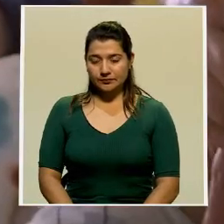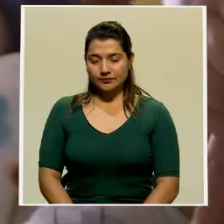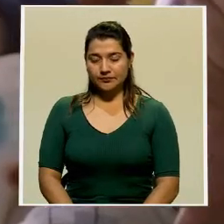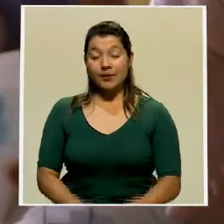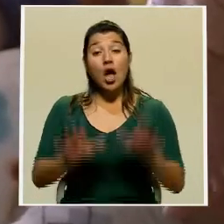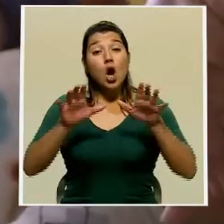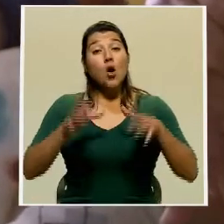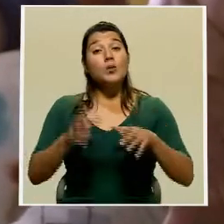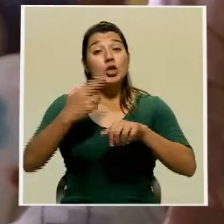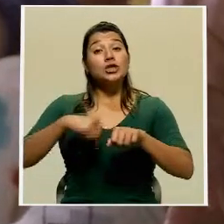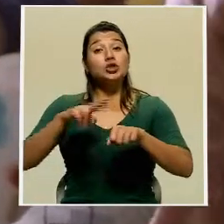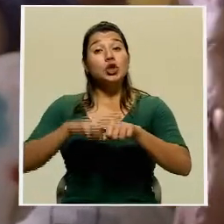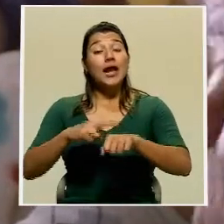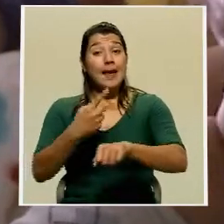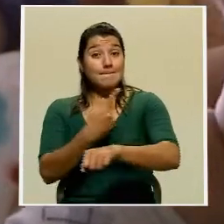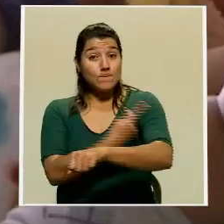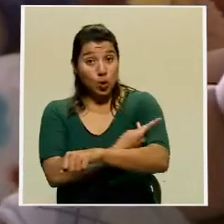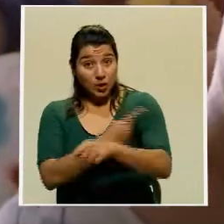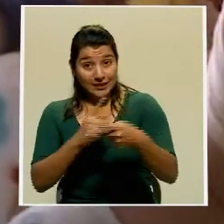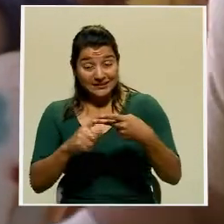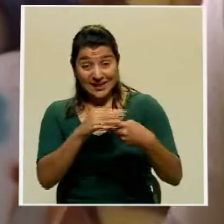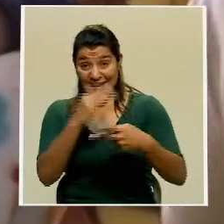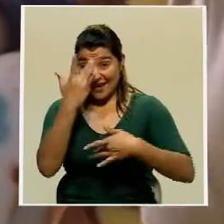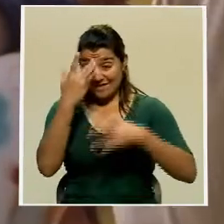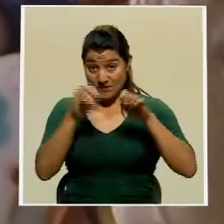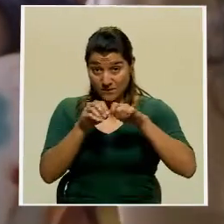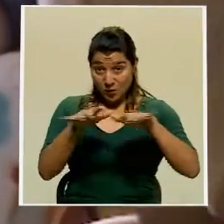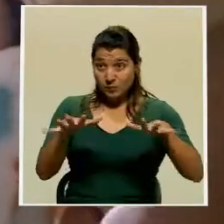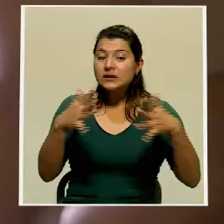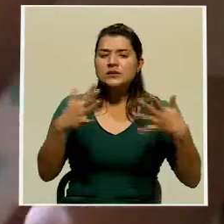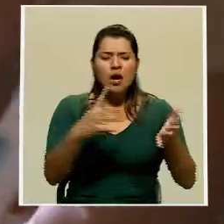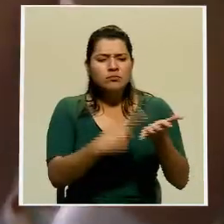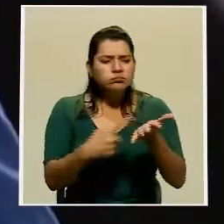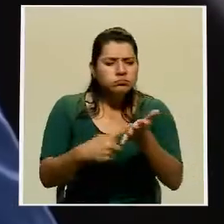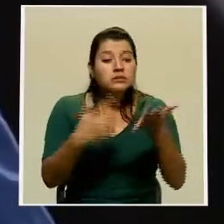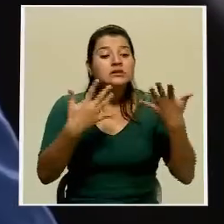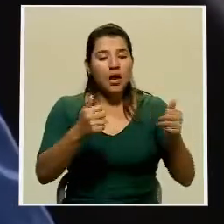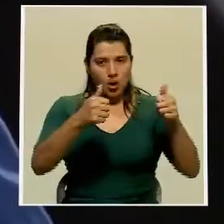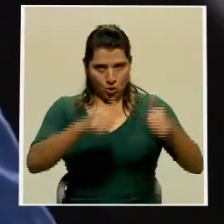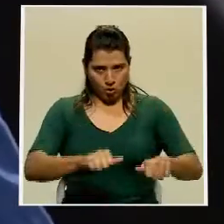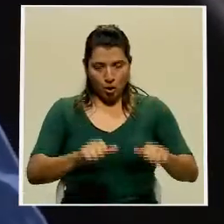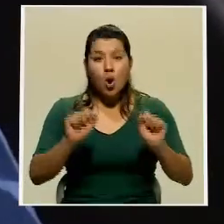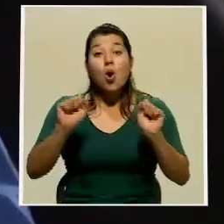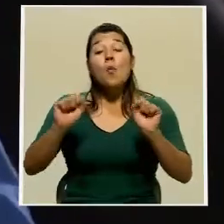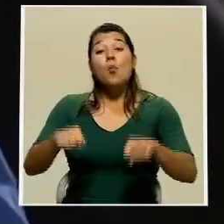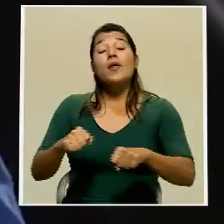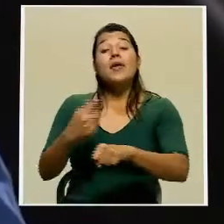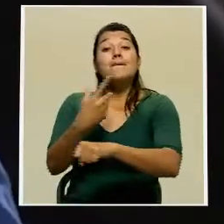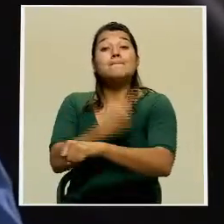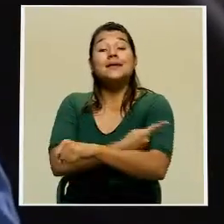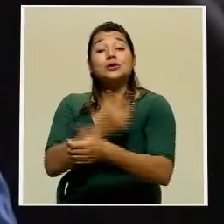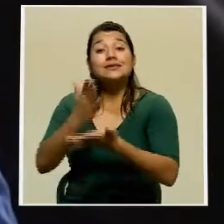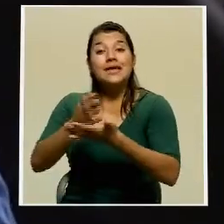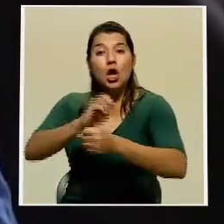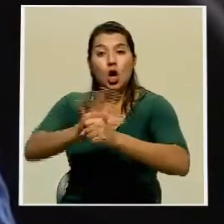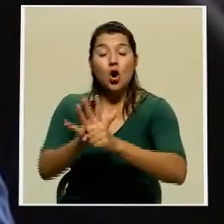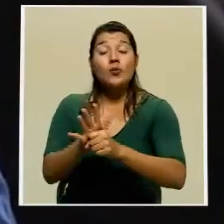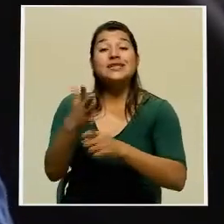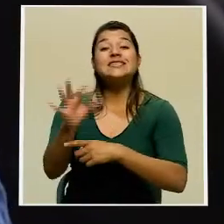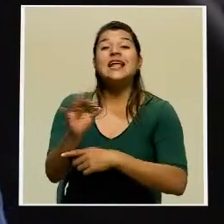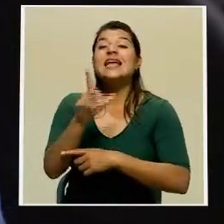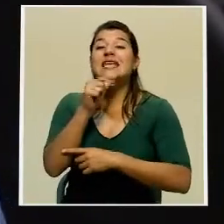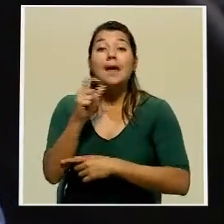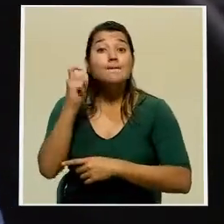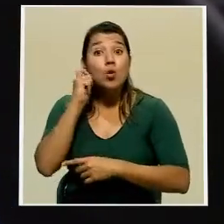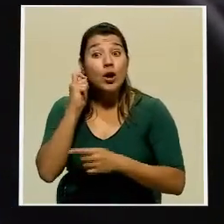La Comisión Nacional de Vacunación y Epidemiología acordó que se procederá con la vacunación contra COVID-19 de las mujeres en